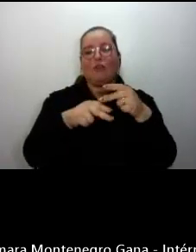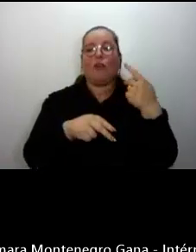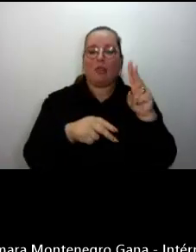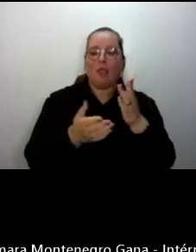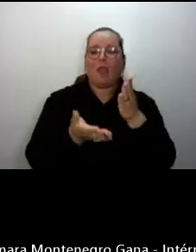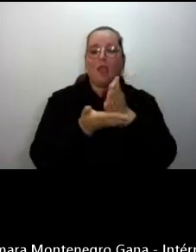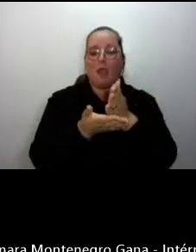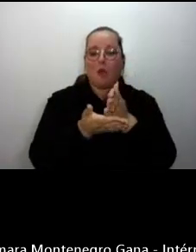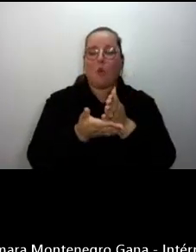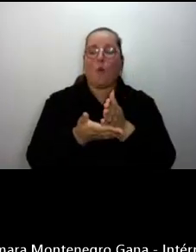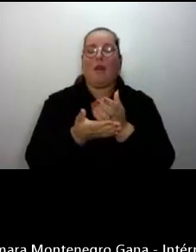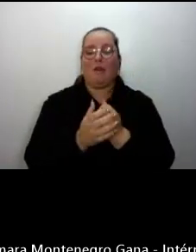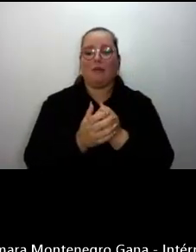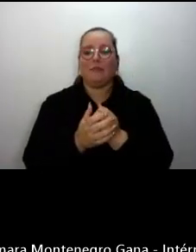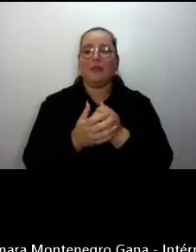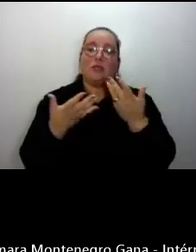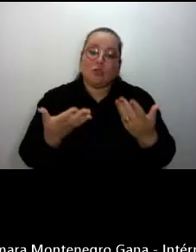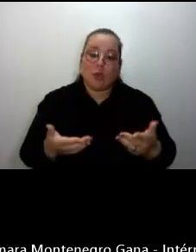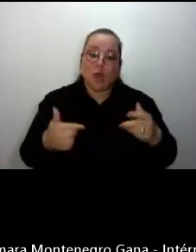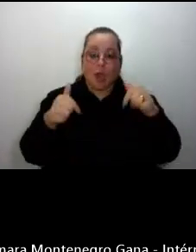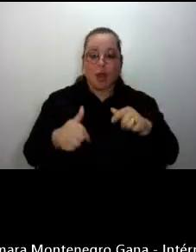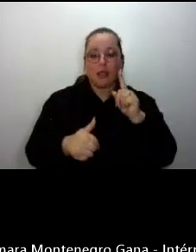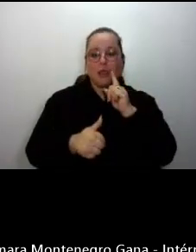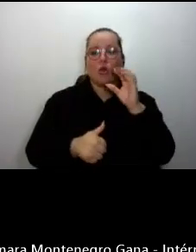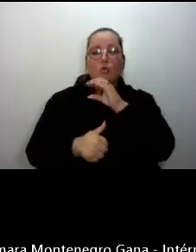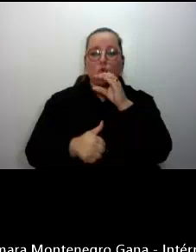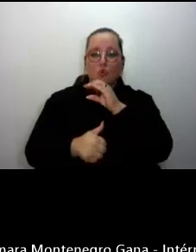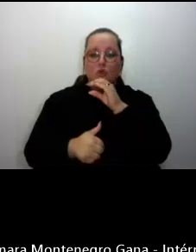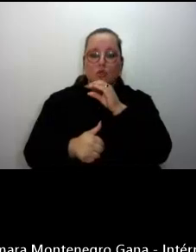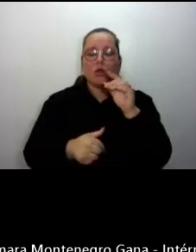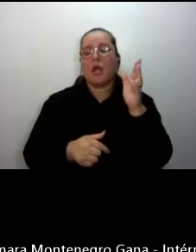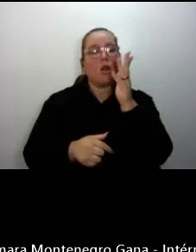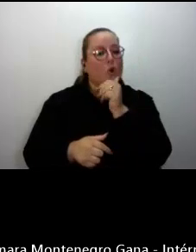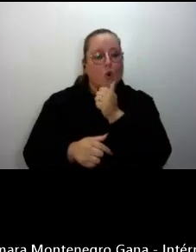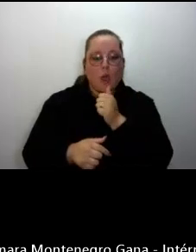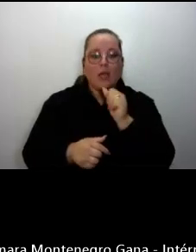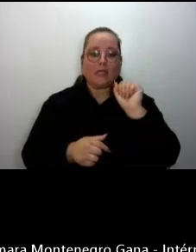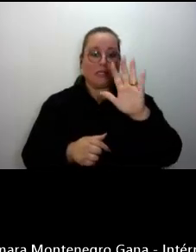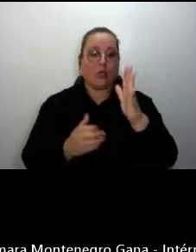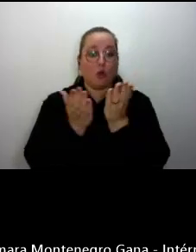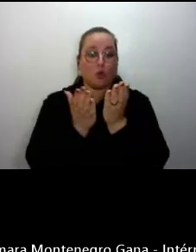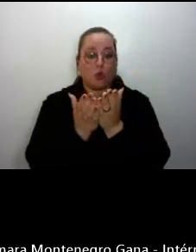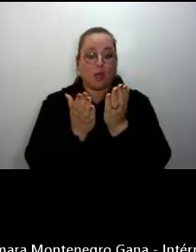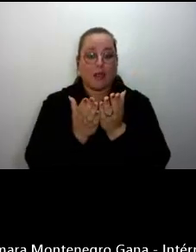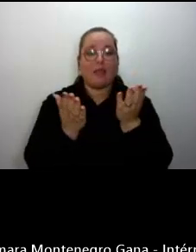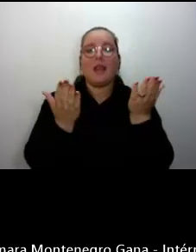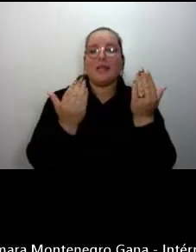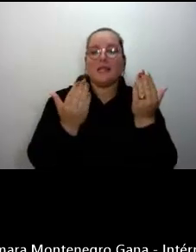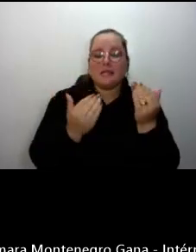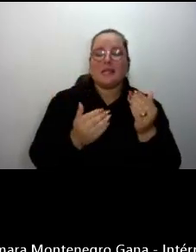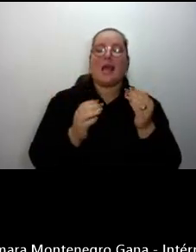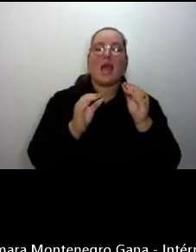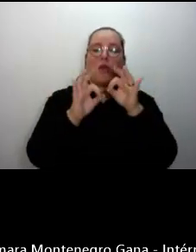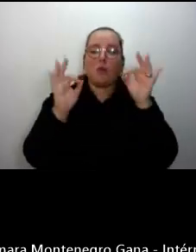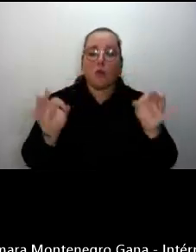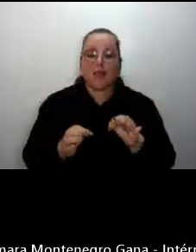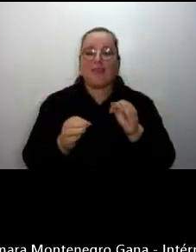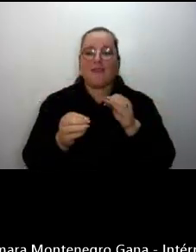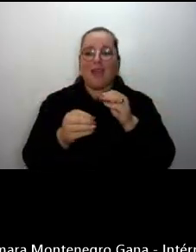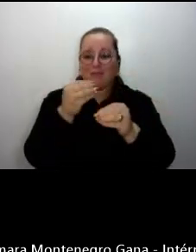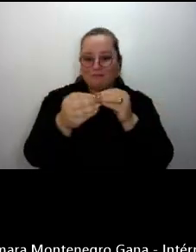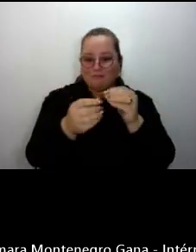establecimientos educacionales. Si yo hoy en día tengo cursos que no cuentan con los 5 estudiantes con necesidades educativas transitorias, se está